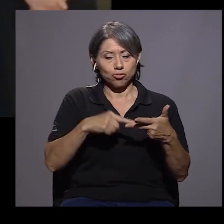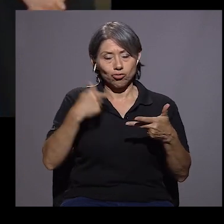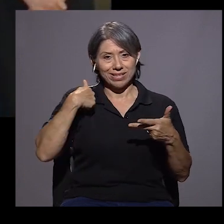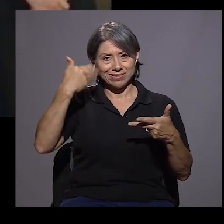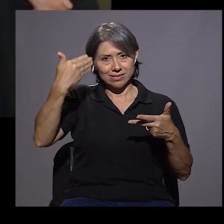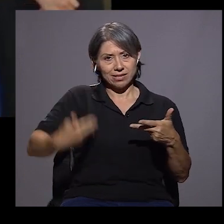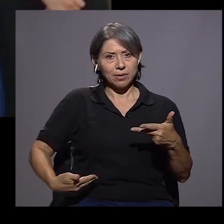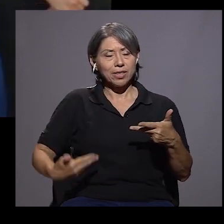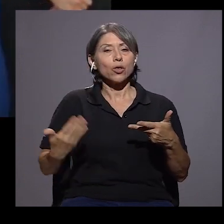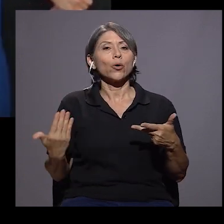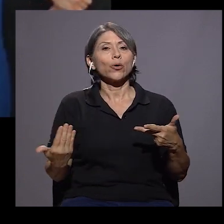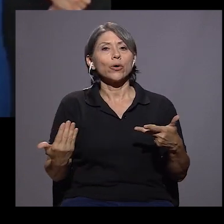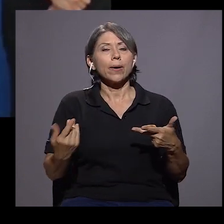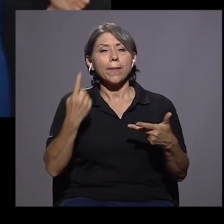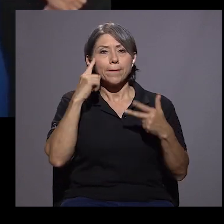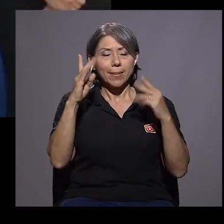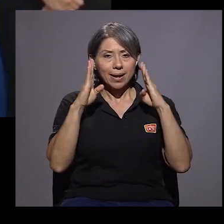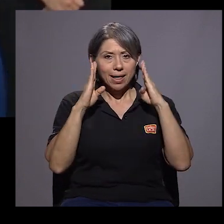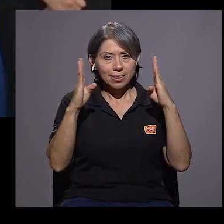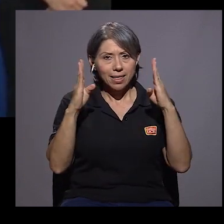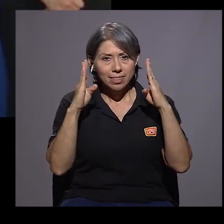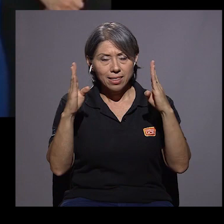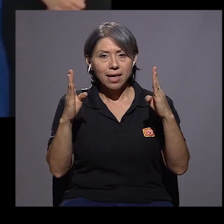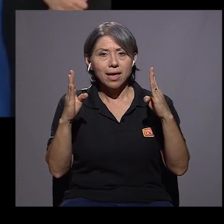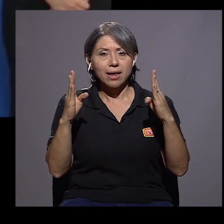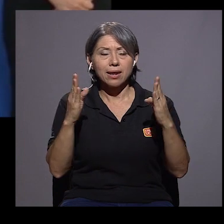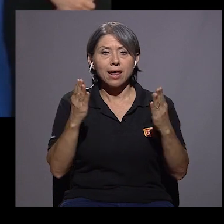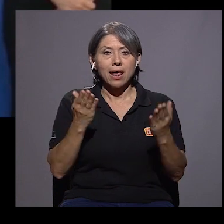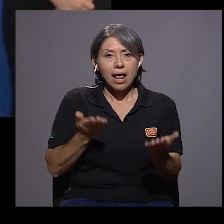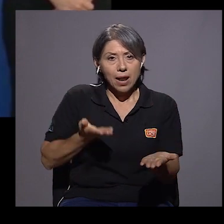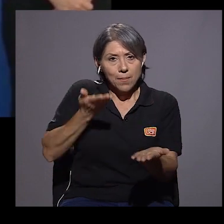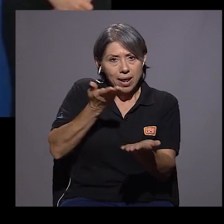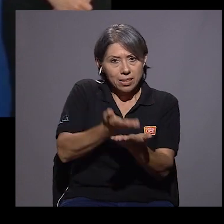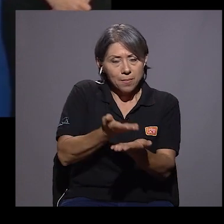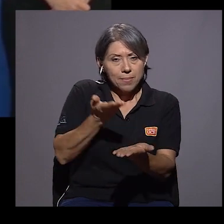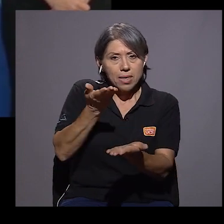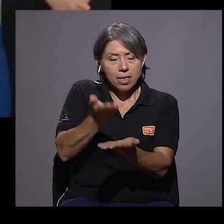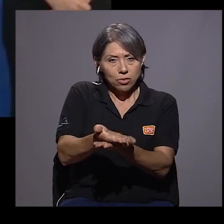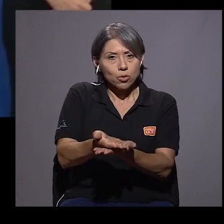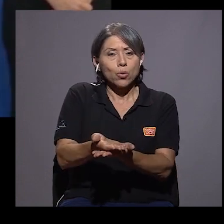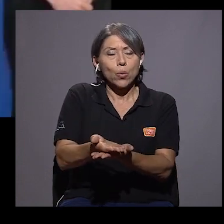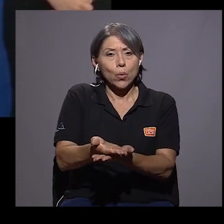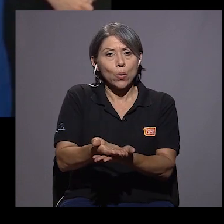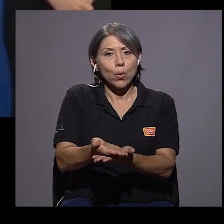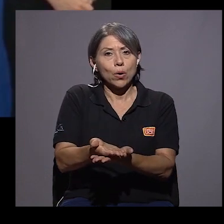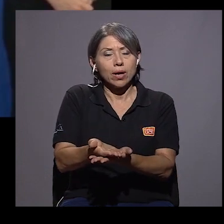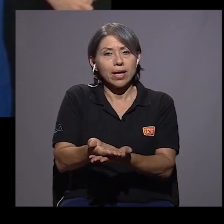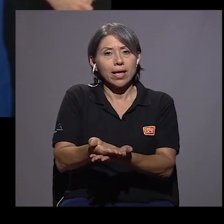servidor, a efectos de atender el planteamiento concreto